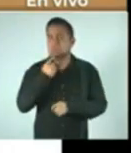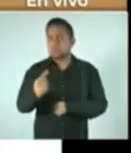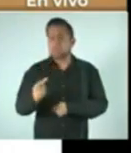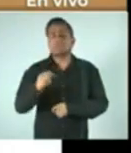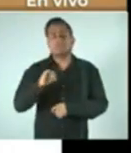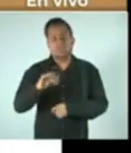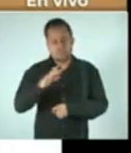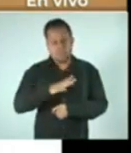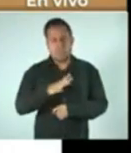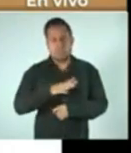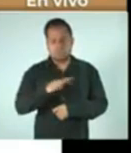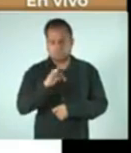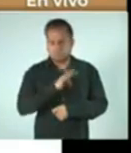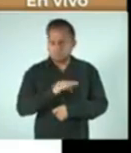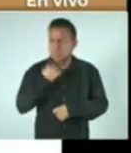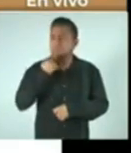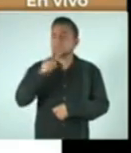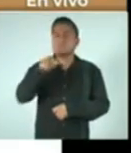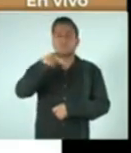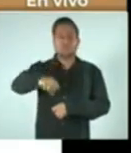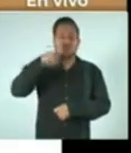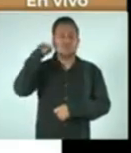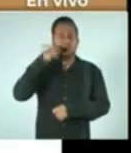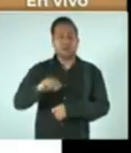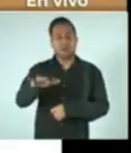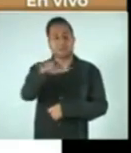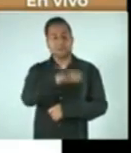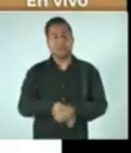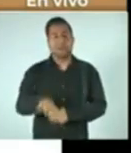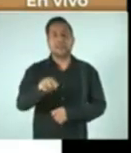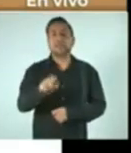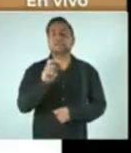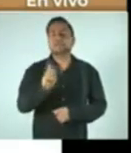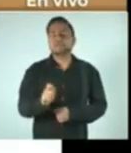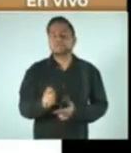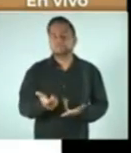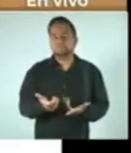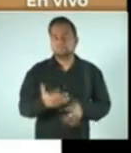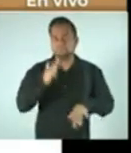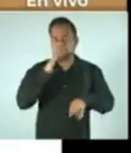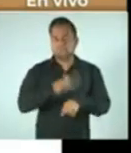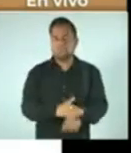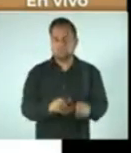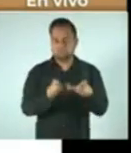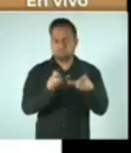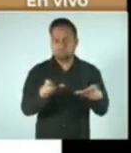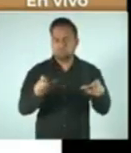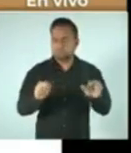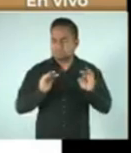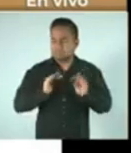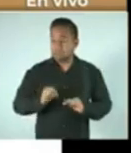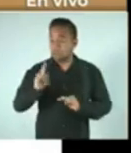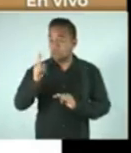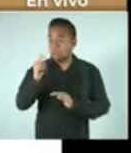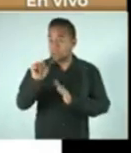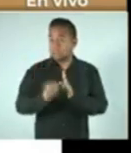posibilidad de seguir señalando a Oaxaca como un estado con mayor seguridad. El mes